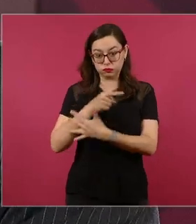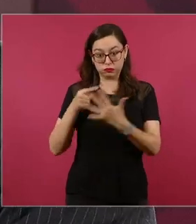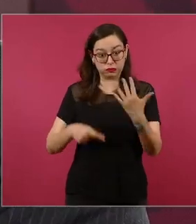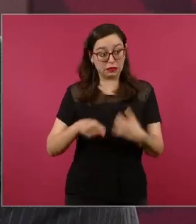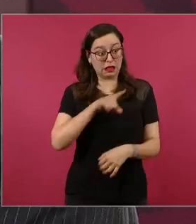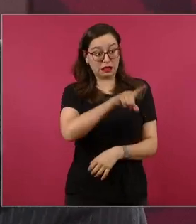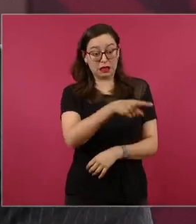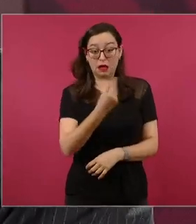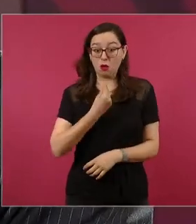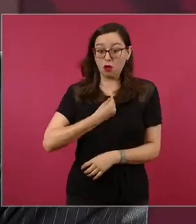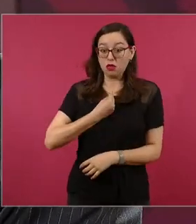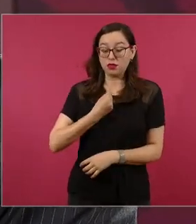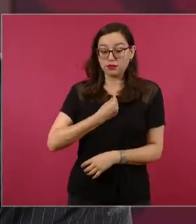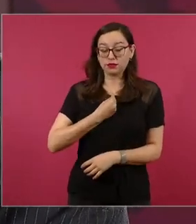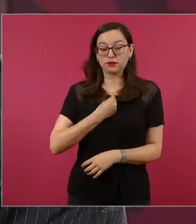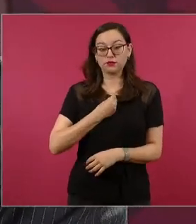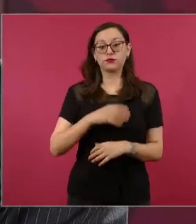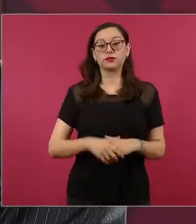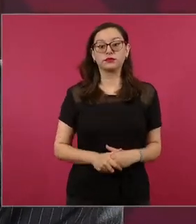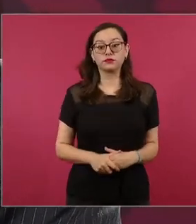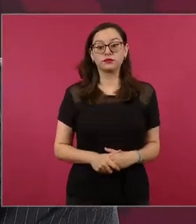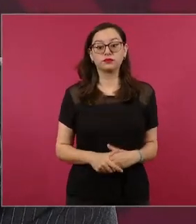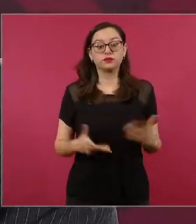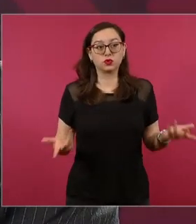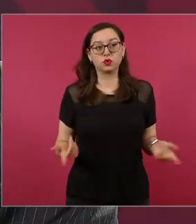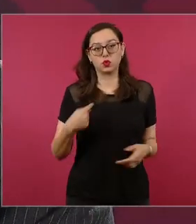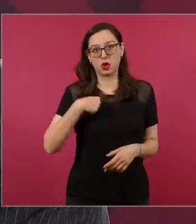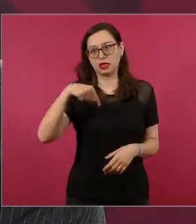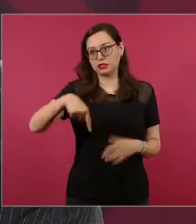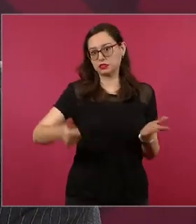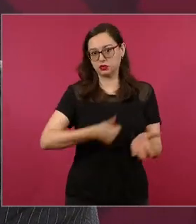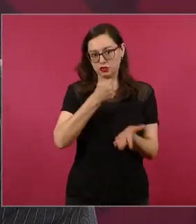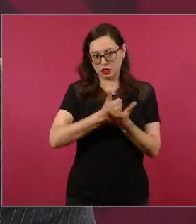Entonces, cuando yo venga, pues voy a ver cómo le hago,